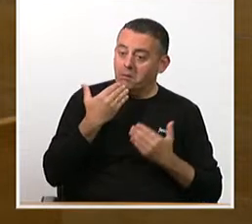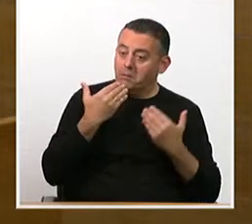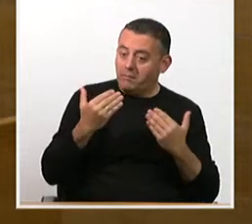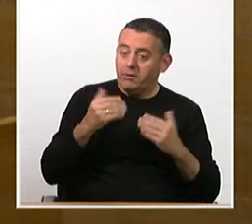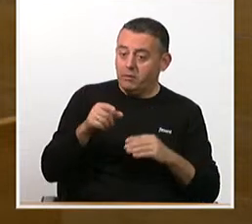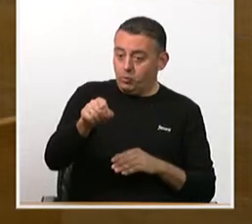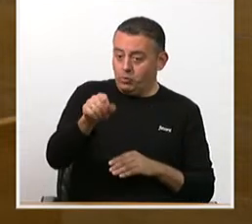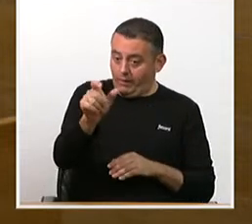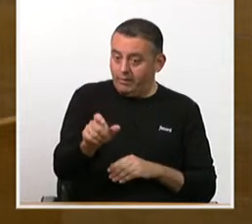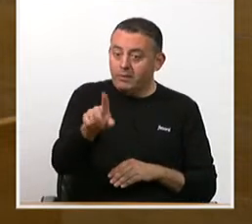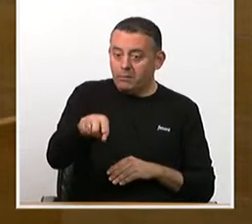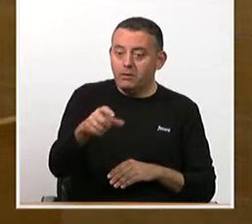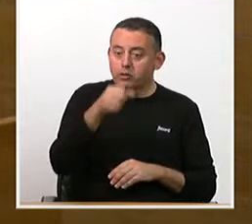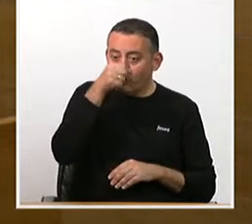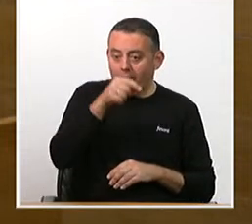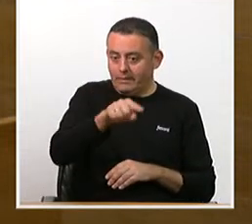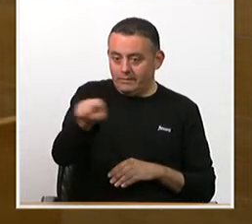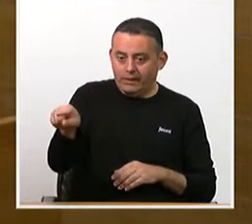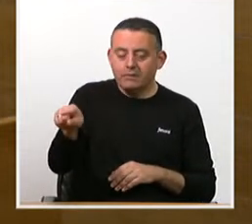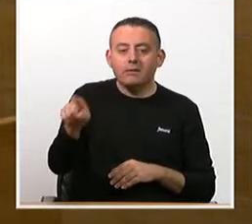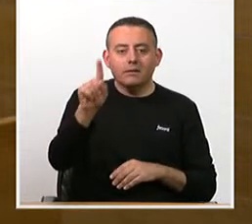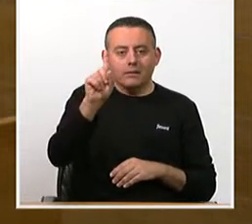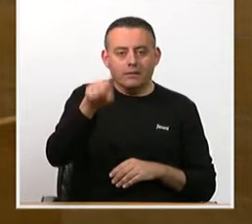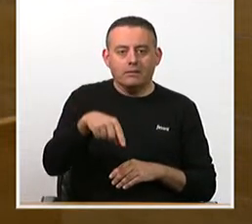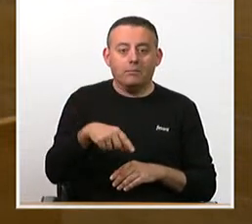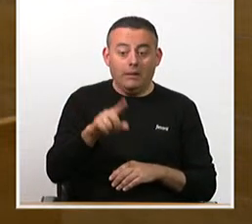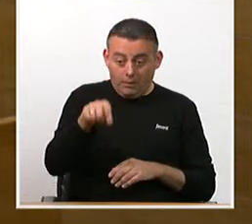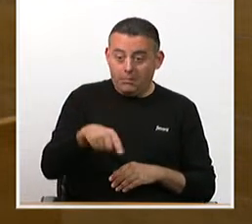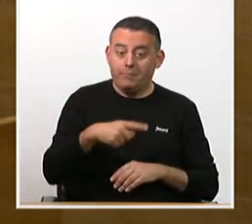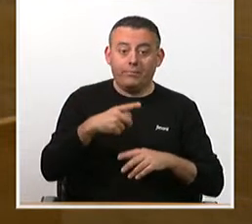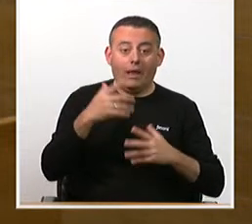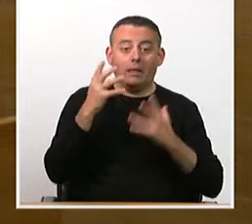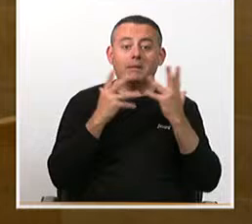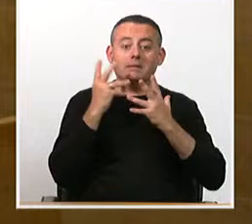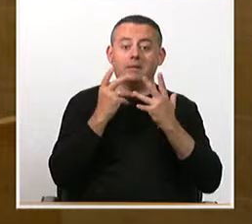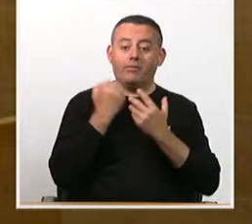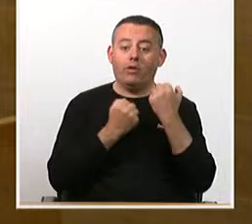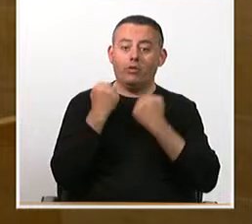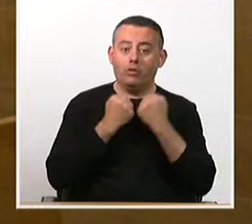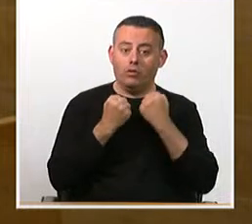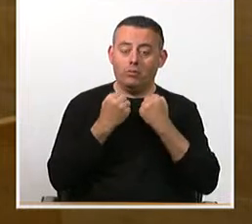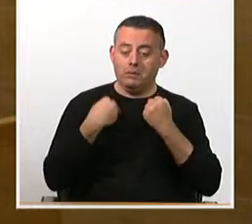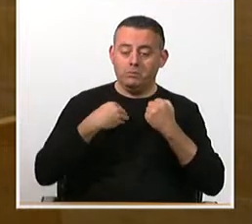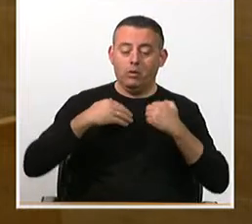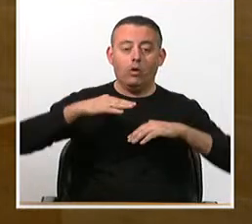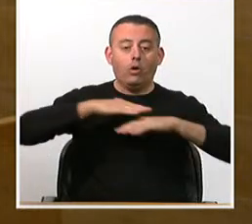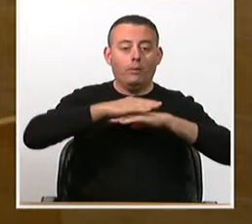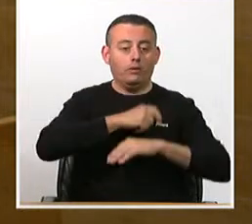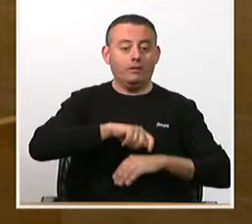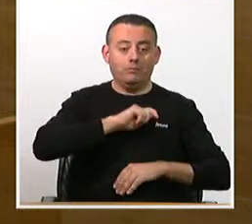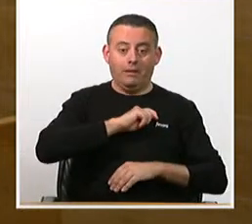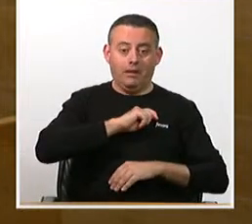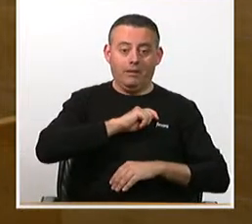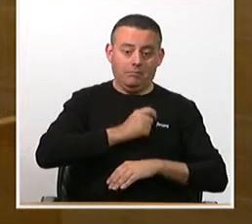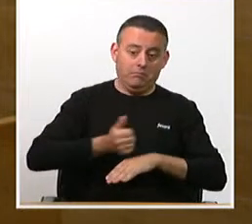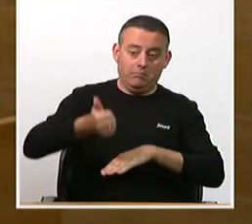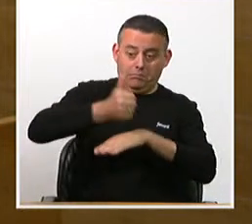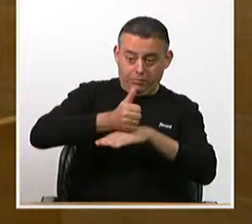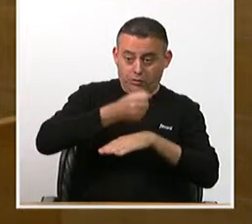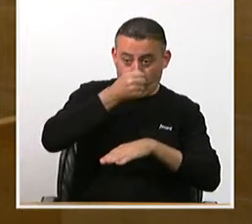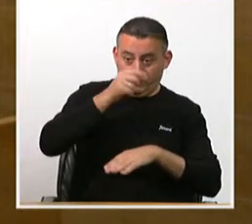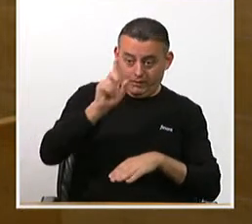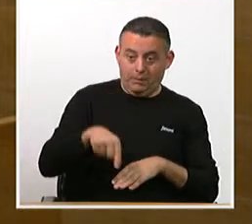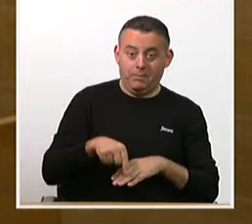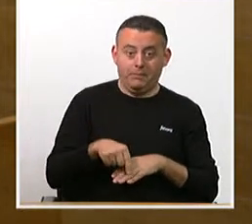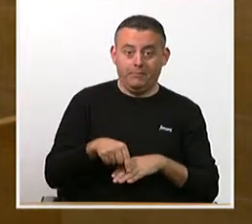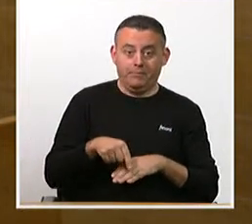socialista también a las administraciones dirigidas por el partido socialista en concreto con el gobierno de España con la que desde el minuto uno